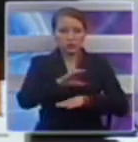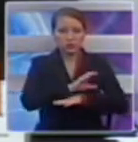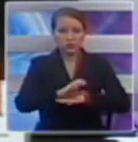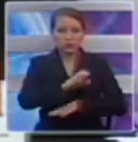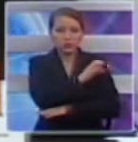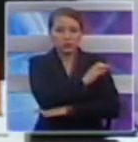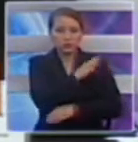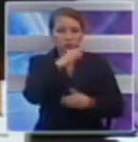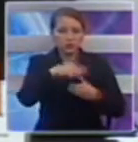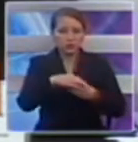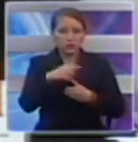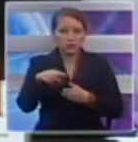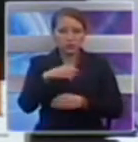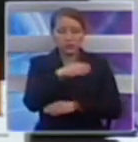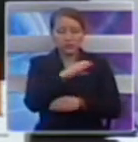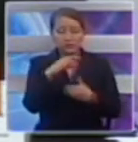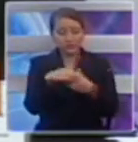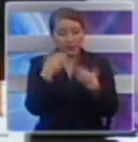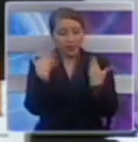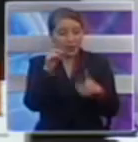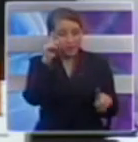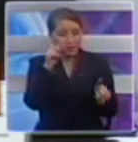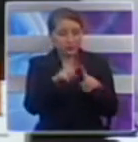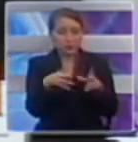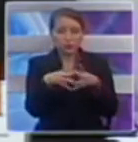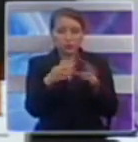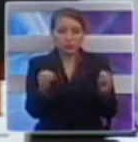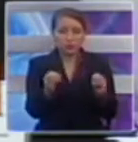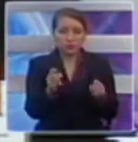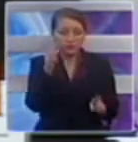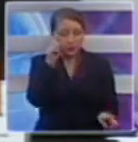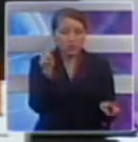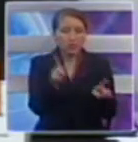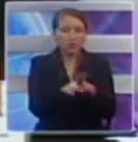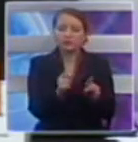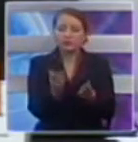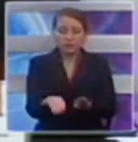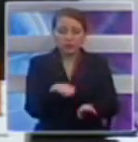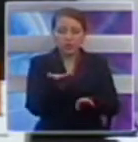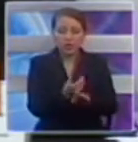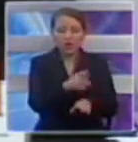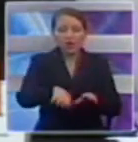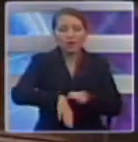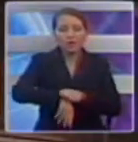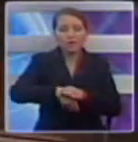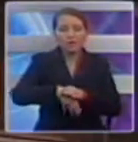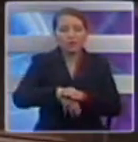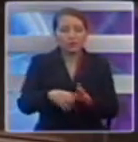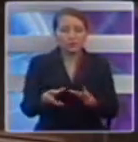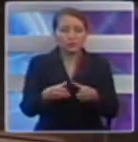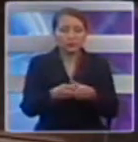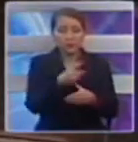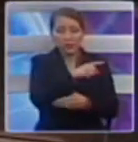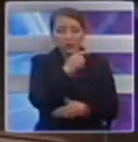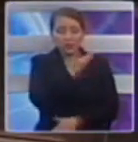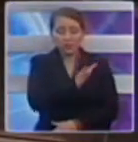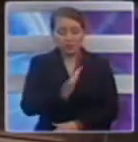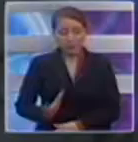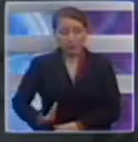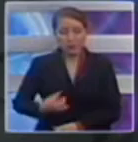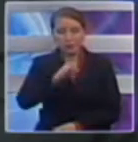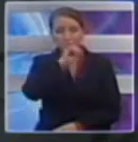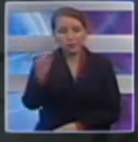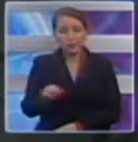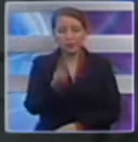Electoral y que el Consejo Electoral ya emitió una resolución con la entrega de este fondo partidario. Juan Pablo Pozo, presidente del